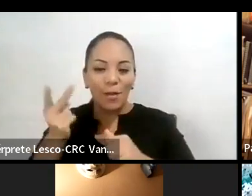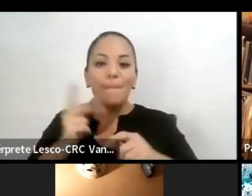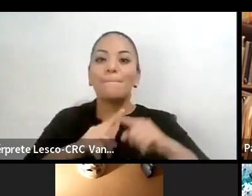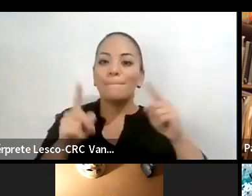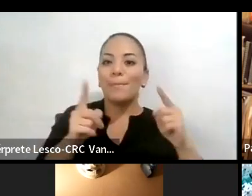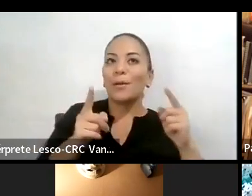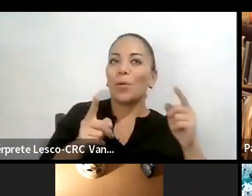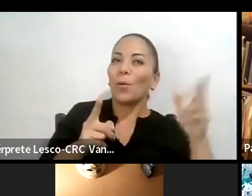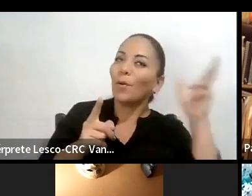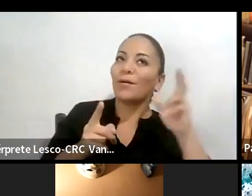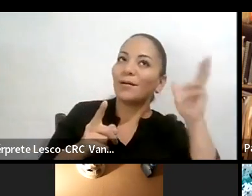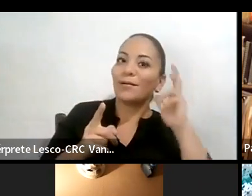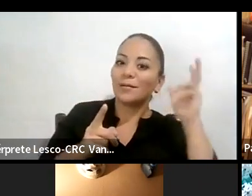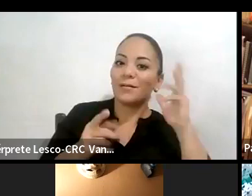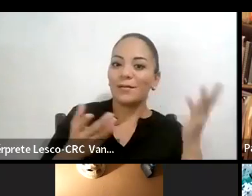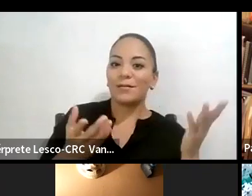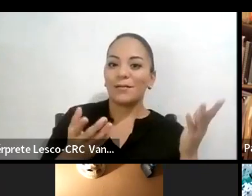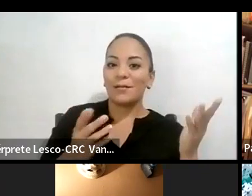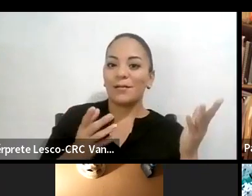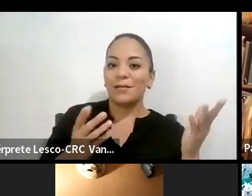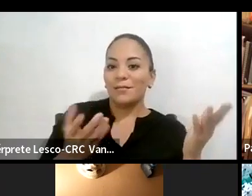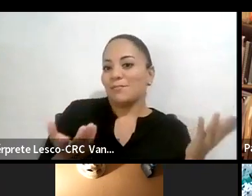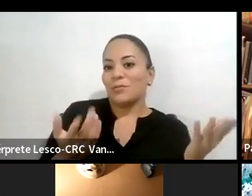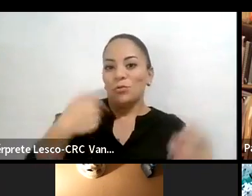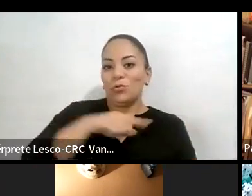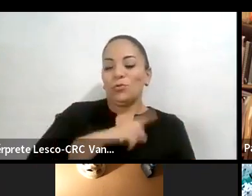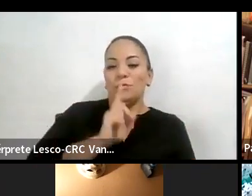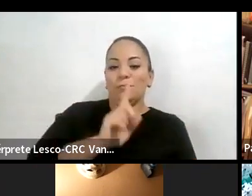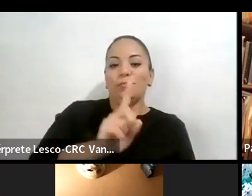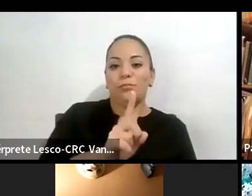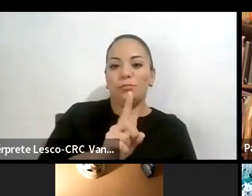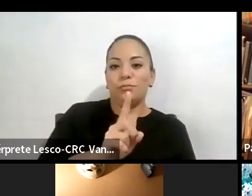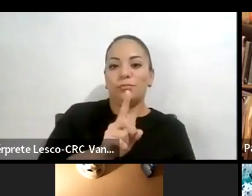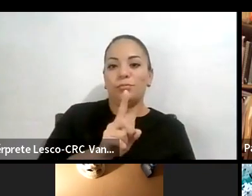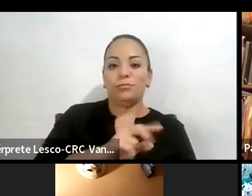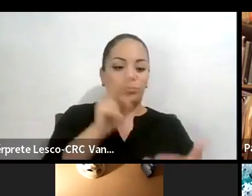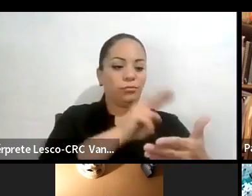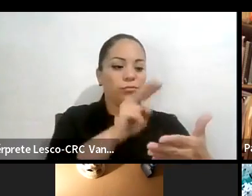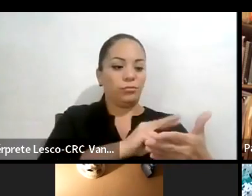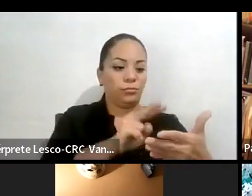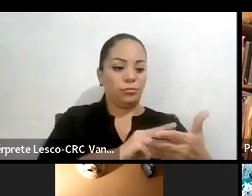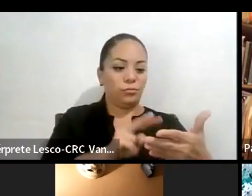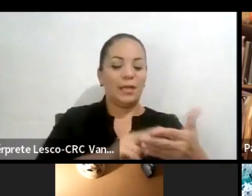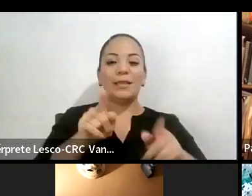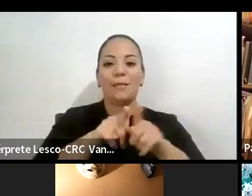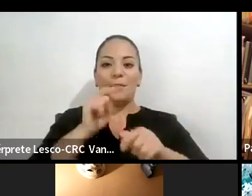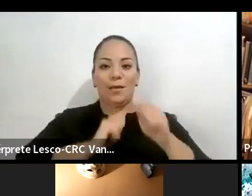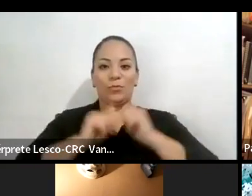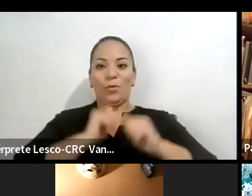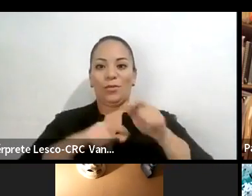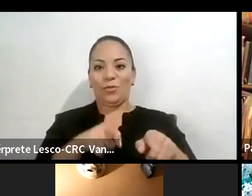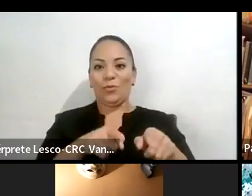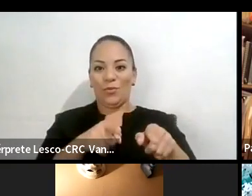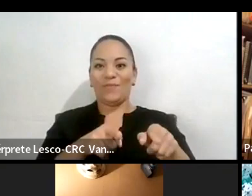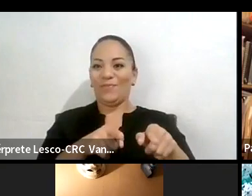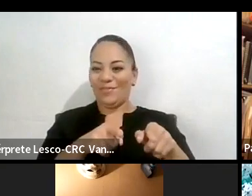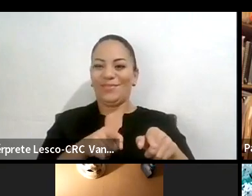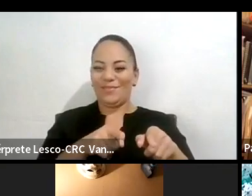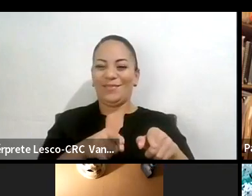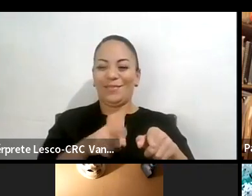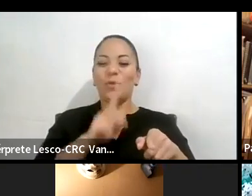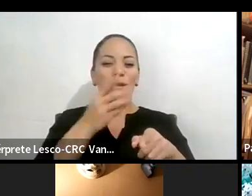que, o sea, nosotros llegábamos, decíamos el texto y estábamos interpretando al mismo tiempo, que eso es como una de las cosas